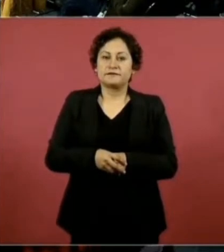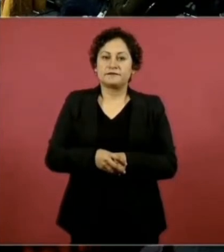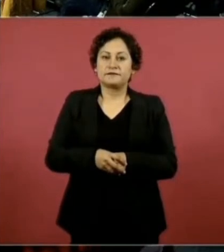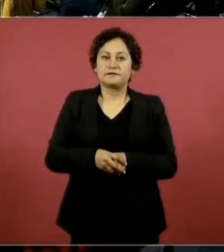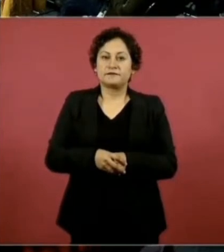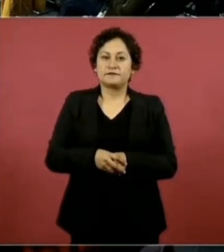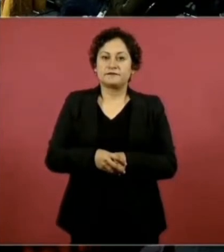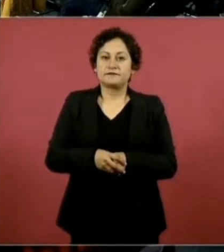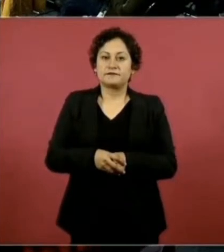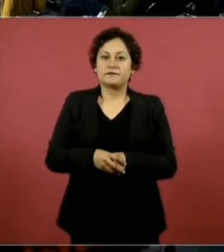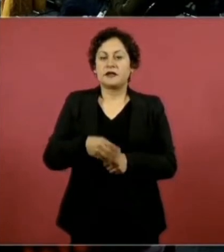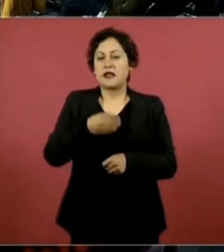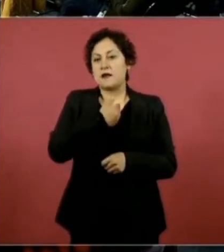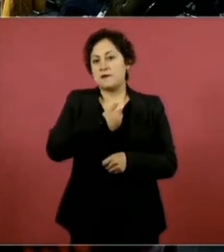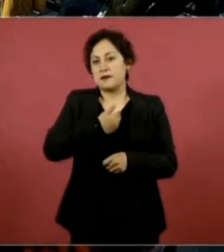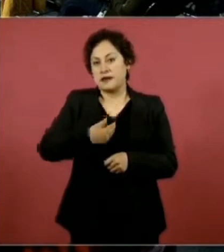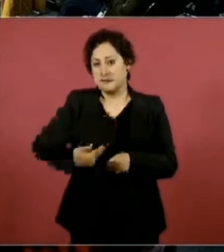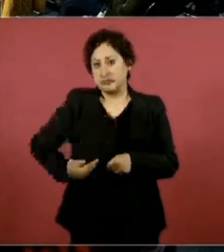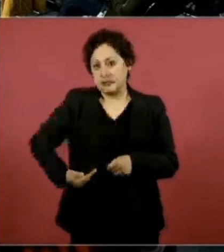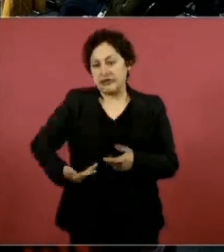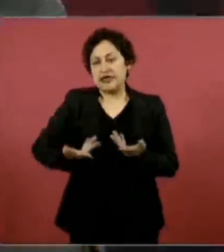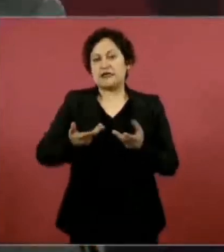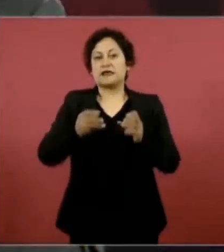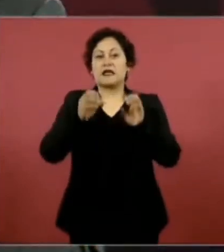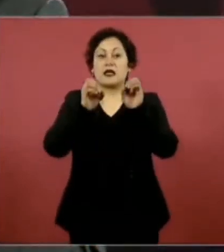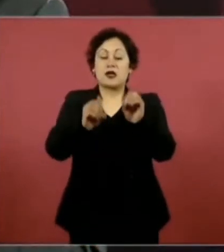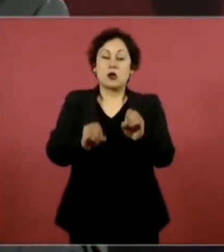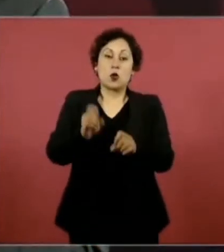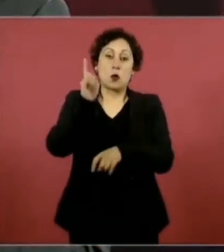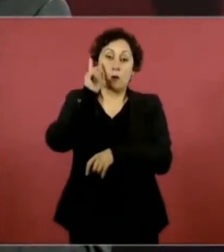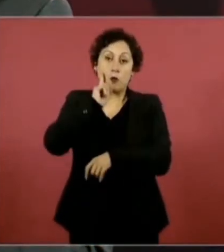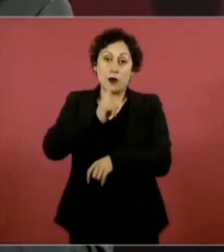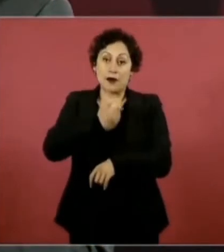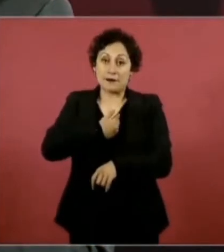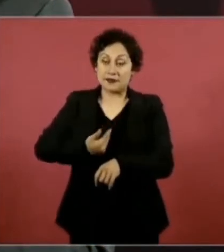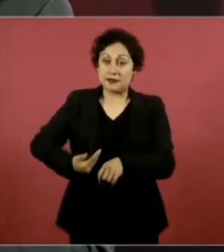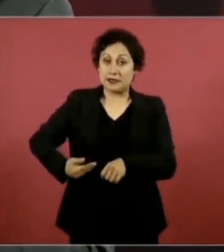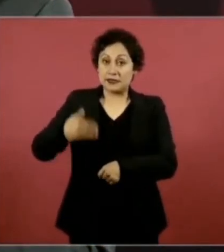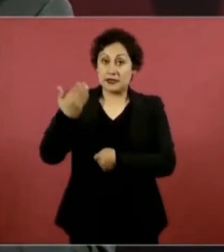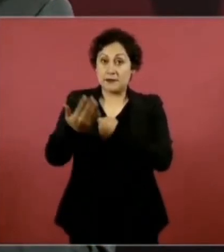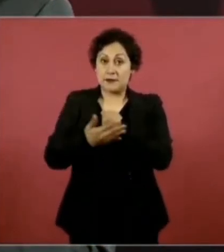el presidente actual, a la presidenta electa,